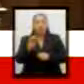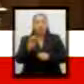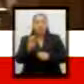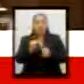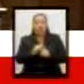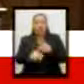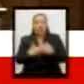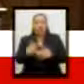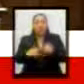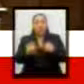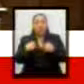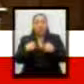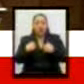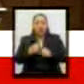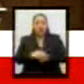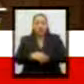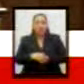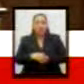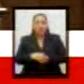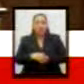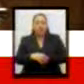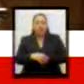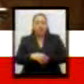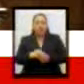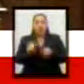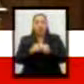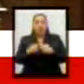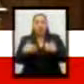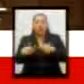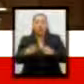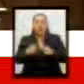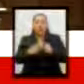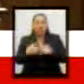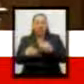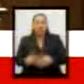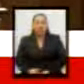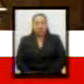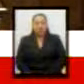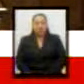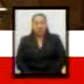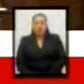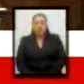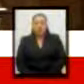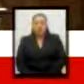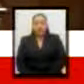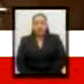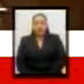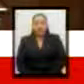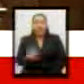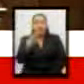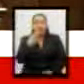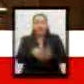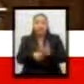los avances que se tengan sobre lo que se haya logrado. Avanza, por favor. Estas son las dos cartas